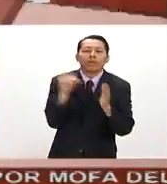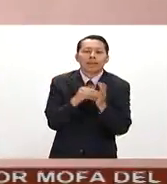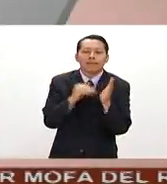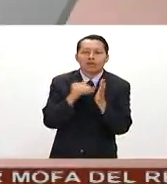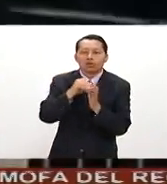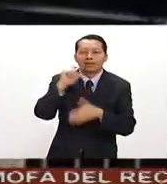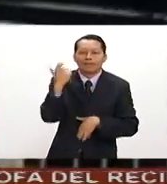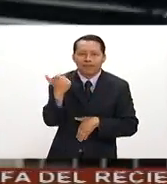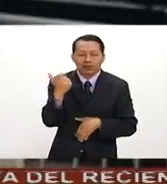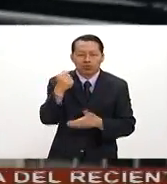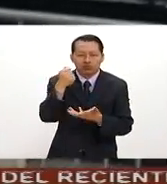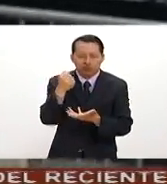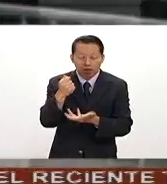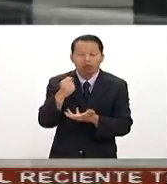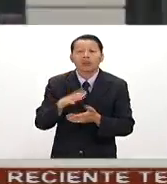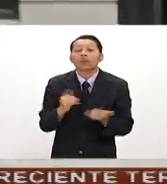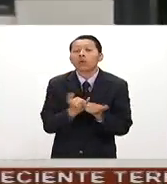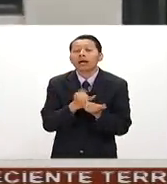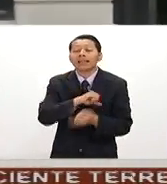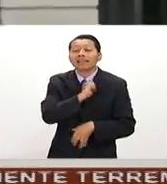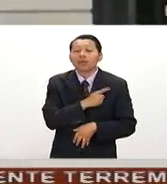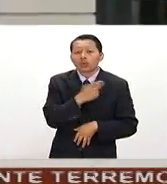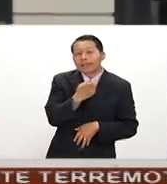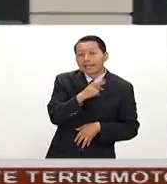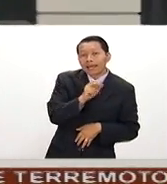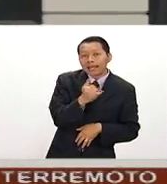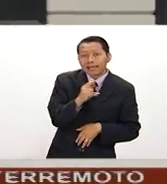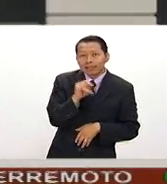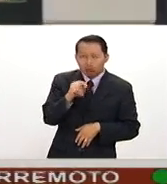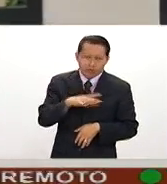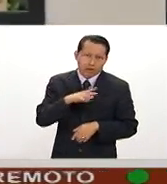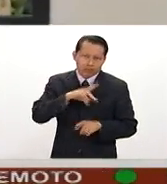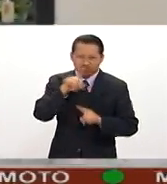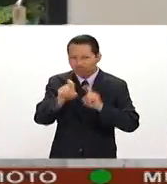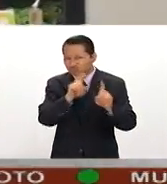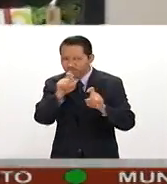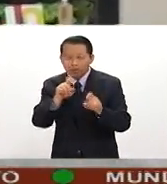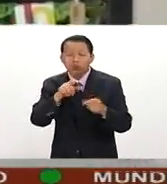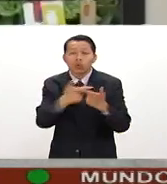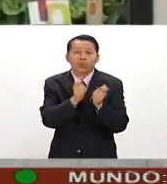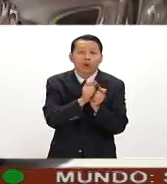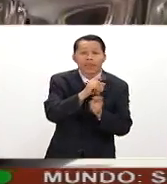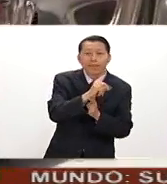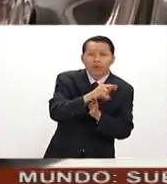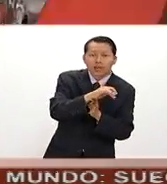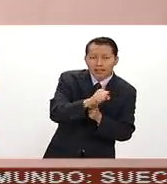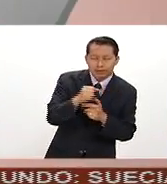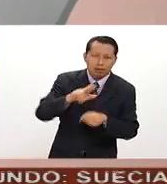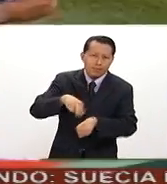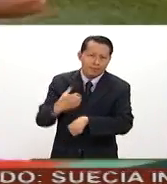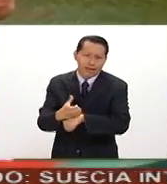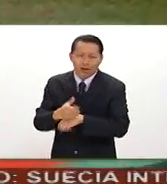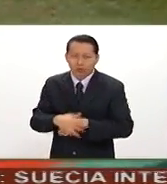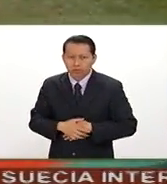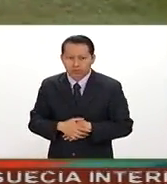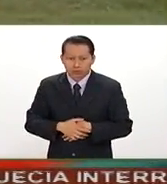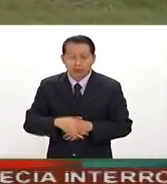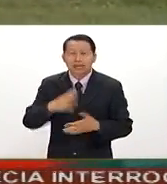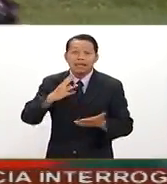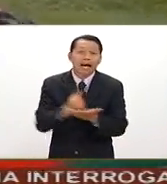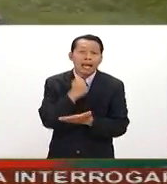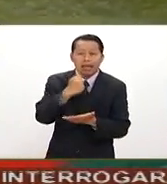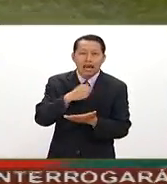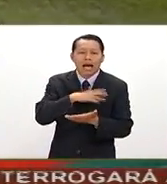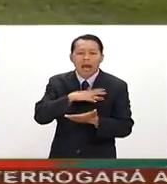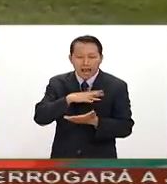pesos. Salud de Hillary Clinton genera incertidumbre entre demócratas y republicanos. Gana el